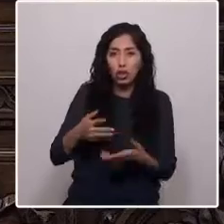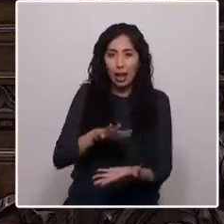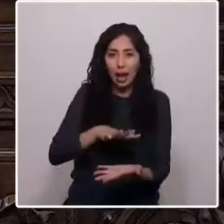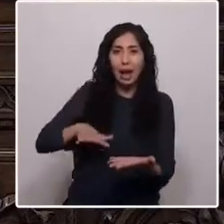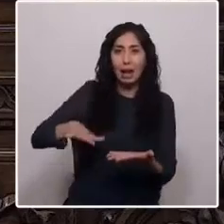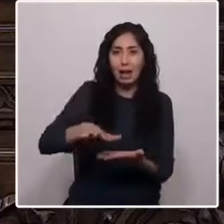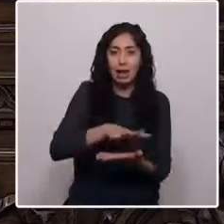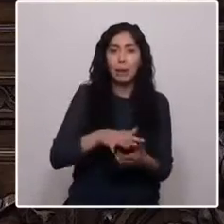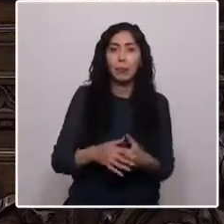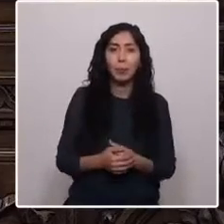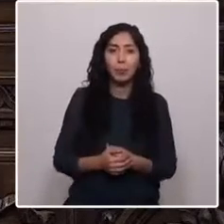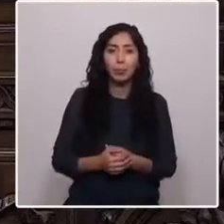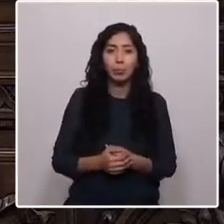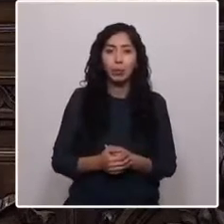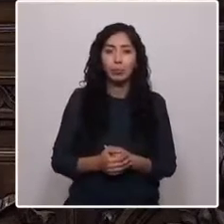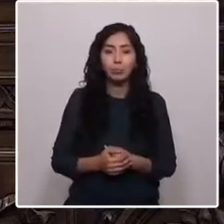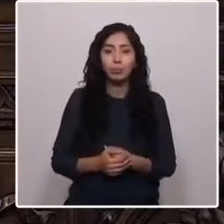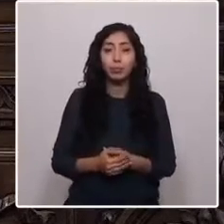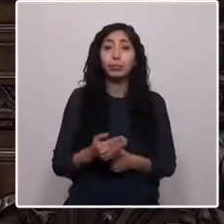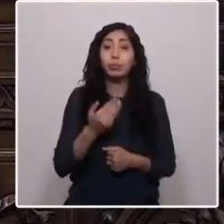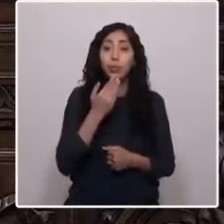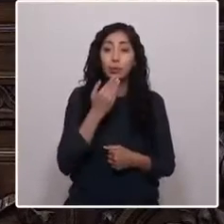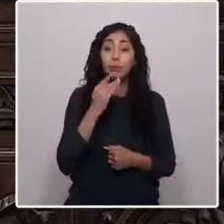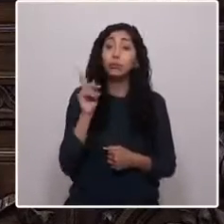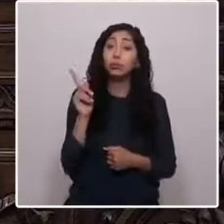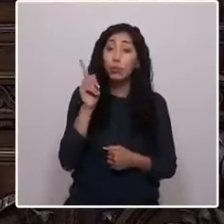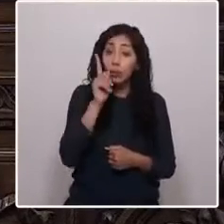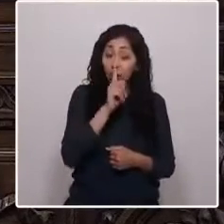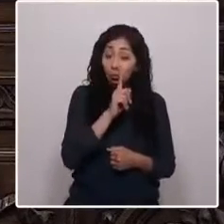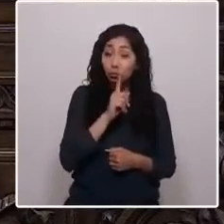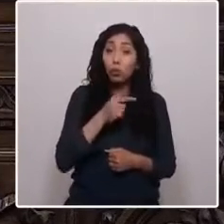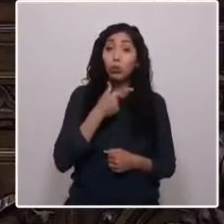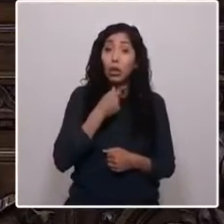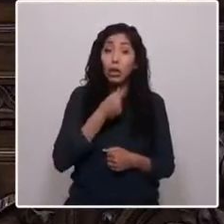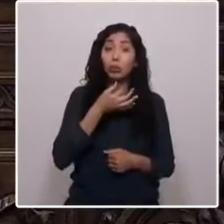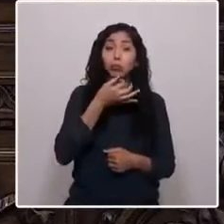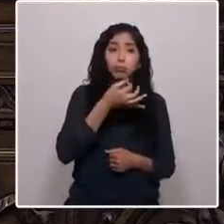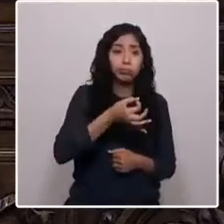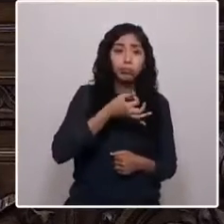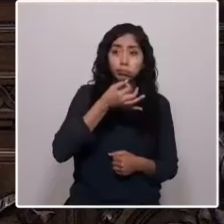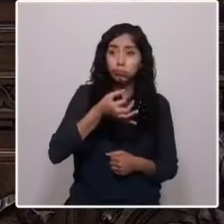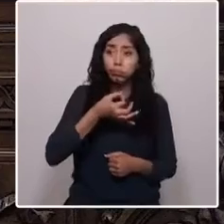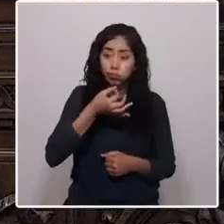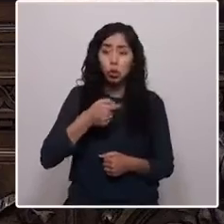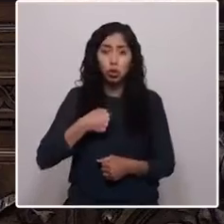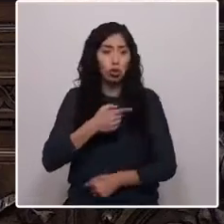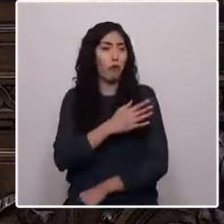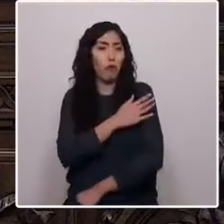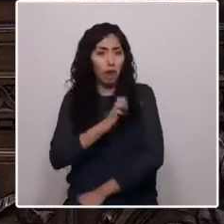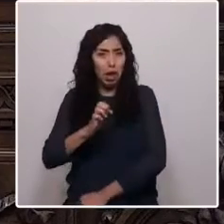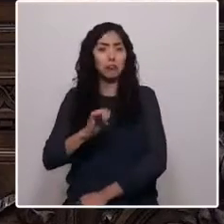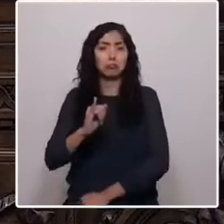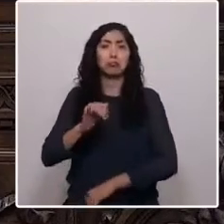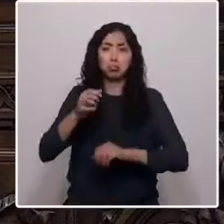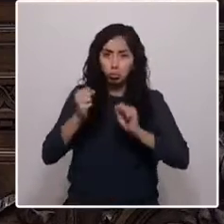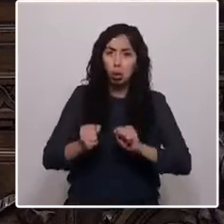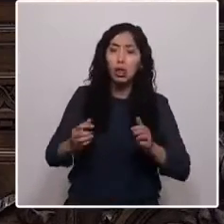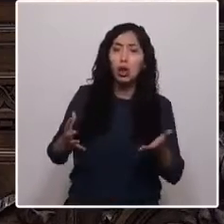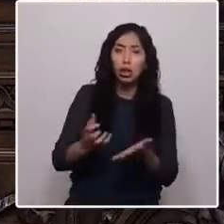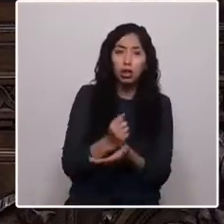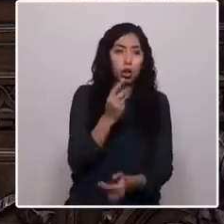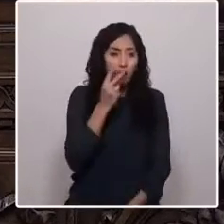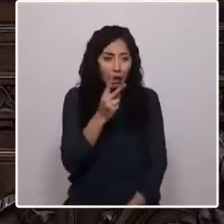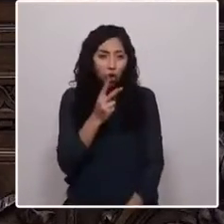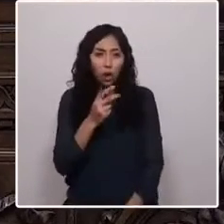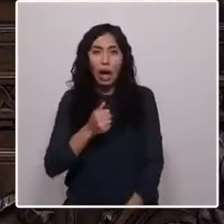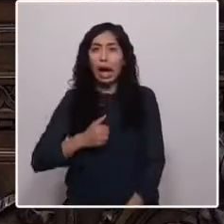Finalmente, quiero decirles que a veces tengo mucha fe que será posible, porque he visto buenas actitudes que así lo